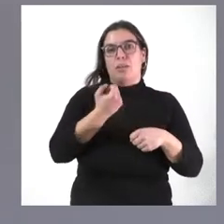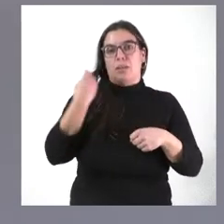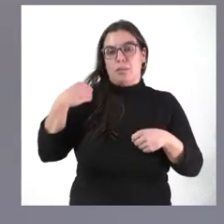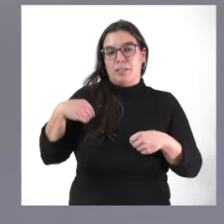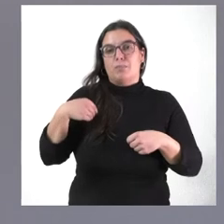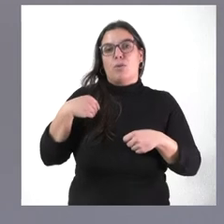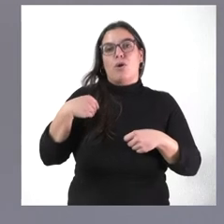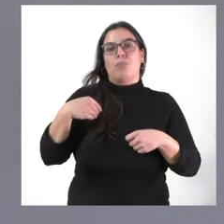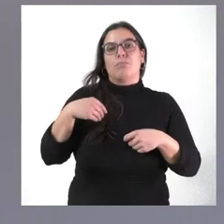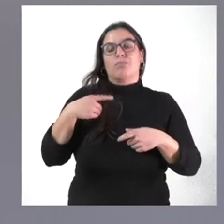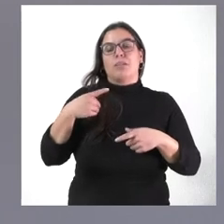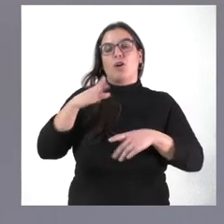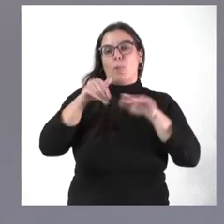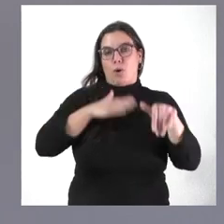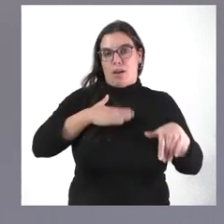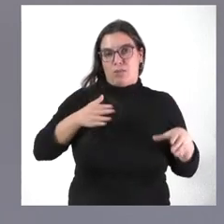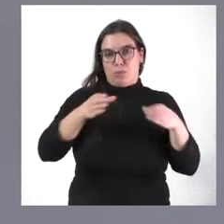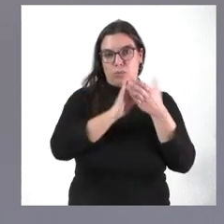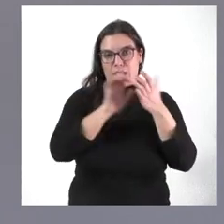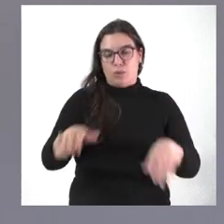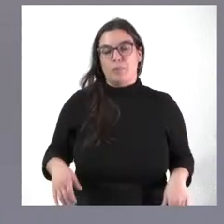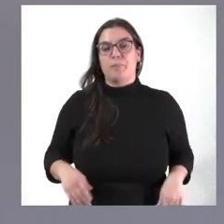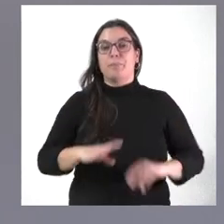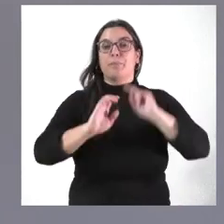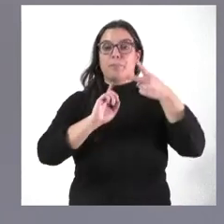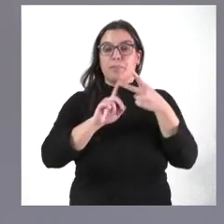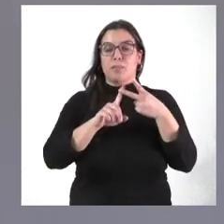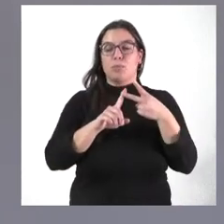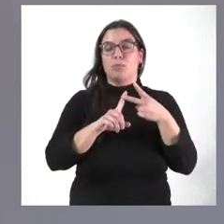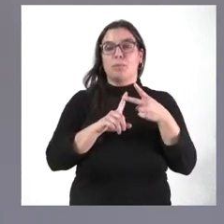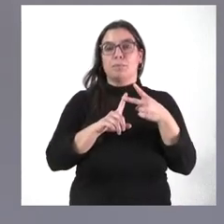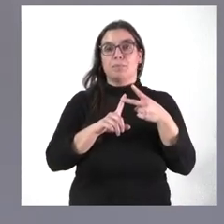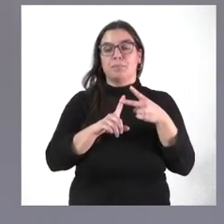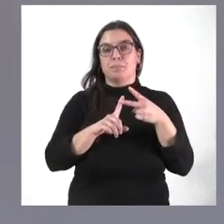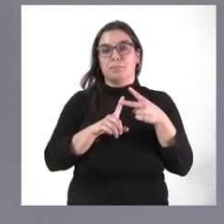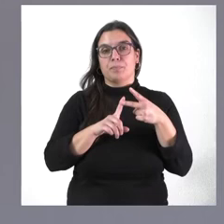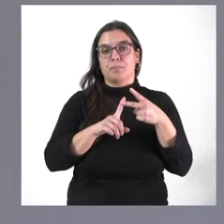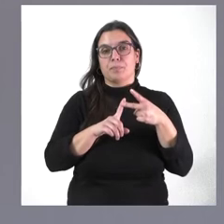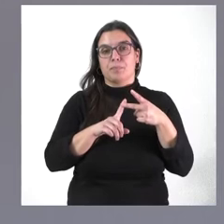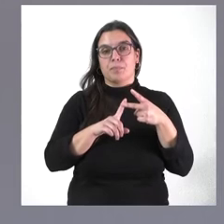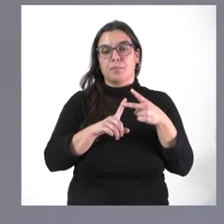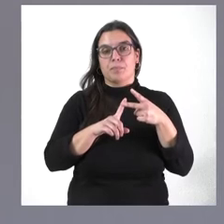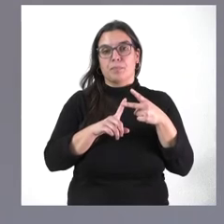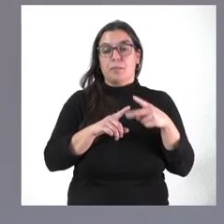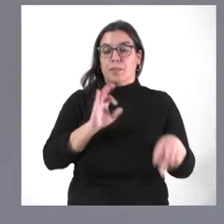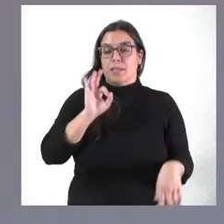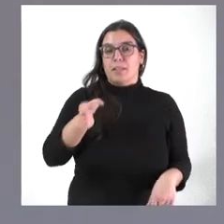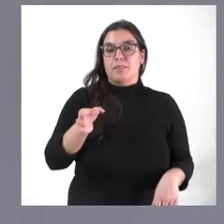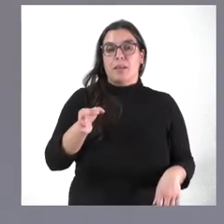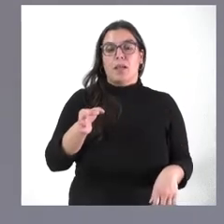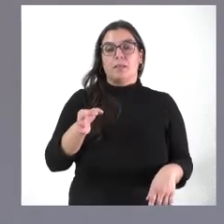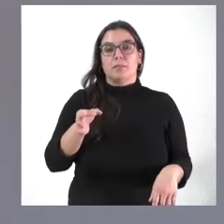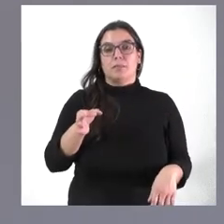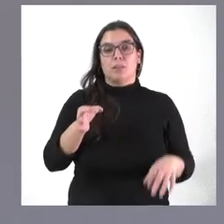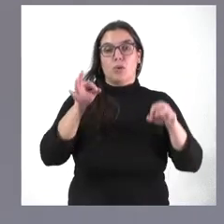convocadas por la junta de Castillo el segundo de los aspectos que usted menciona Es verdad que como consecuencia